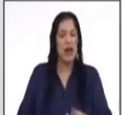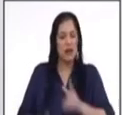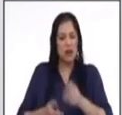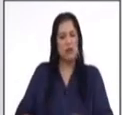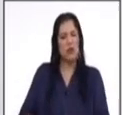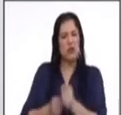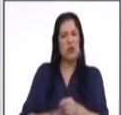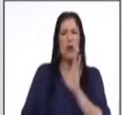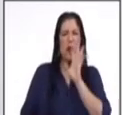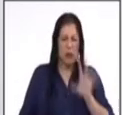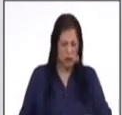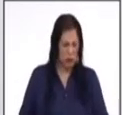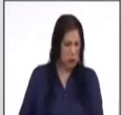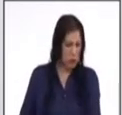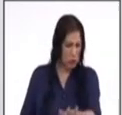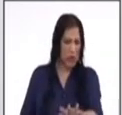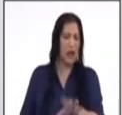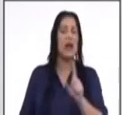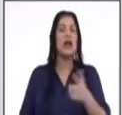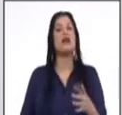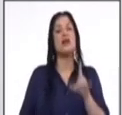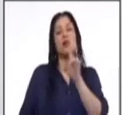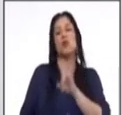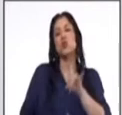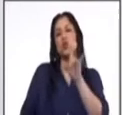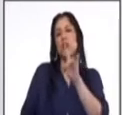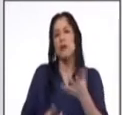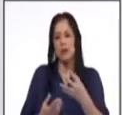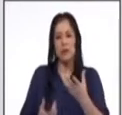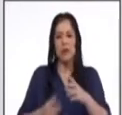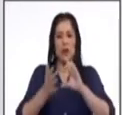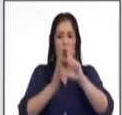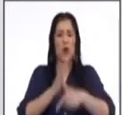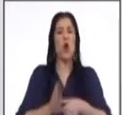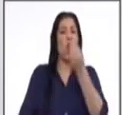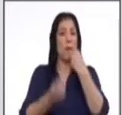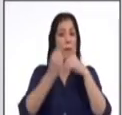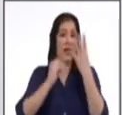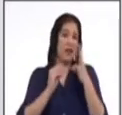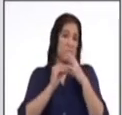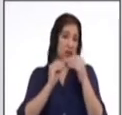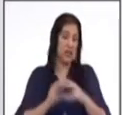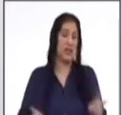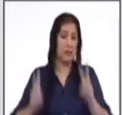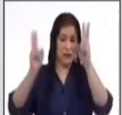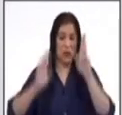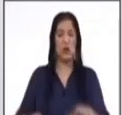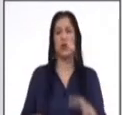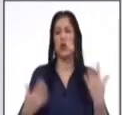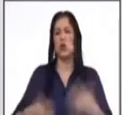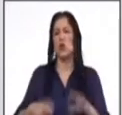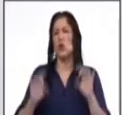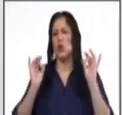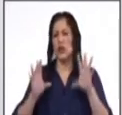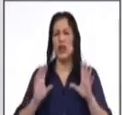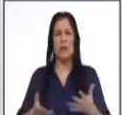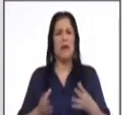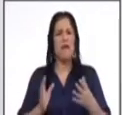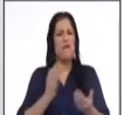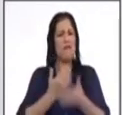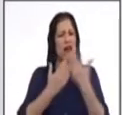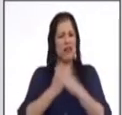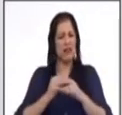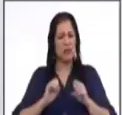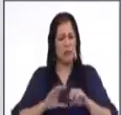regadas con desagüe. El consumo de estos productos se convirtió en uno de los medios de